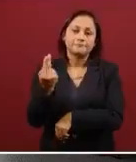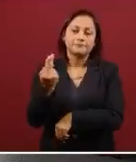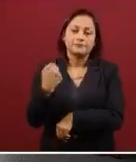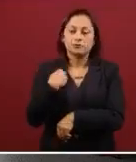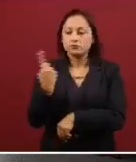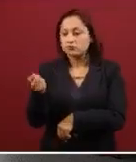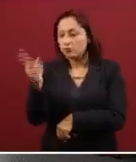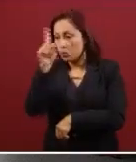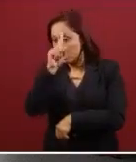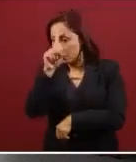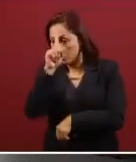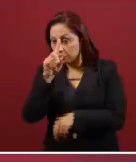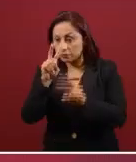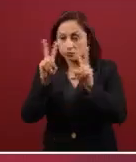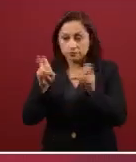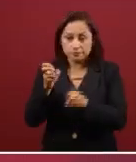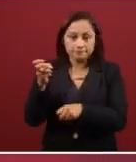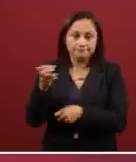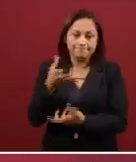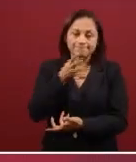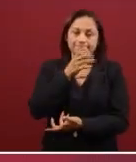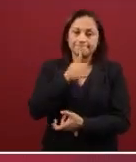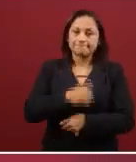sentido. Además,